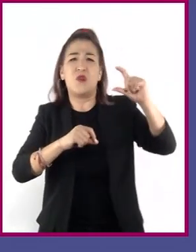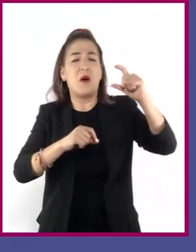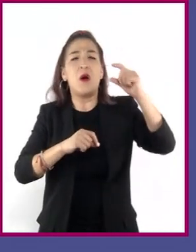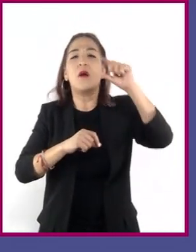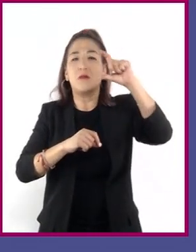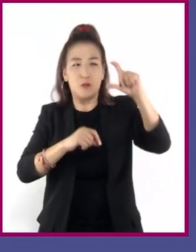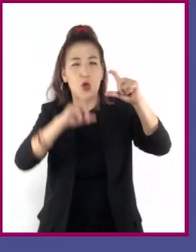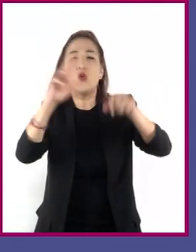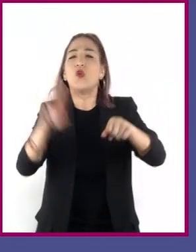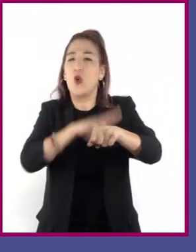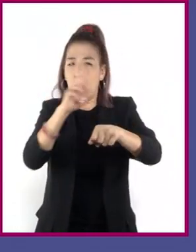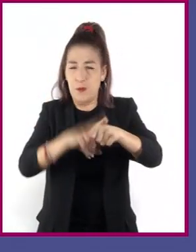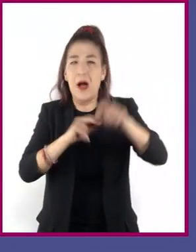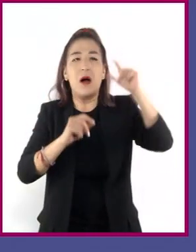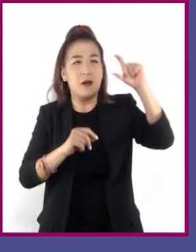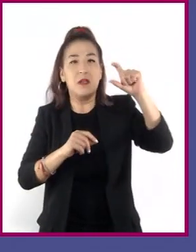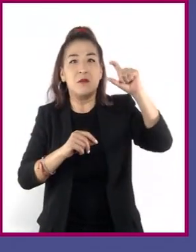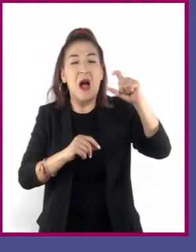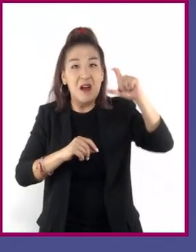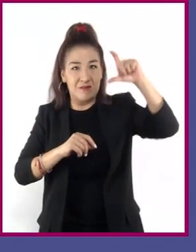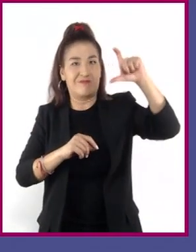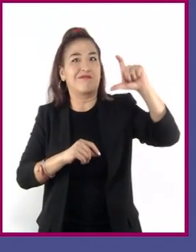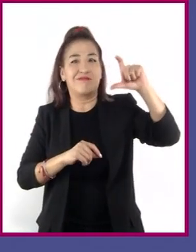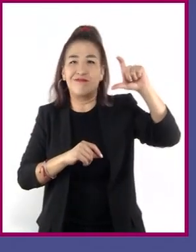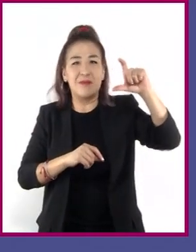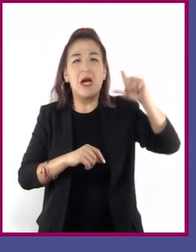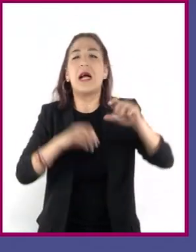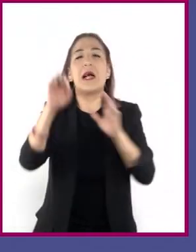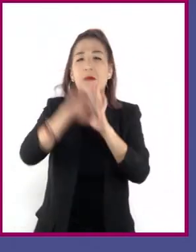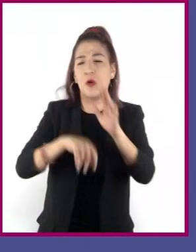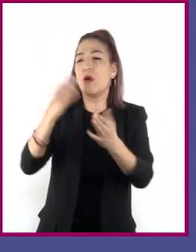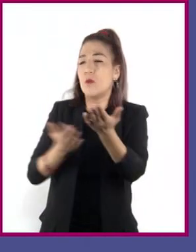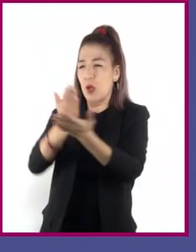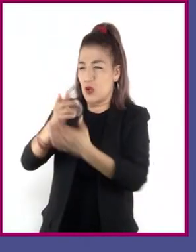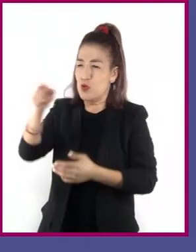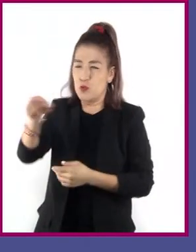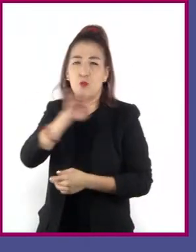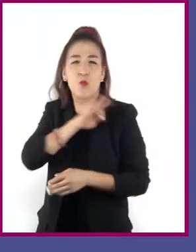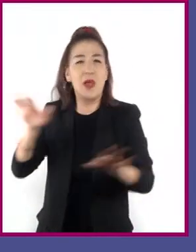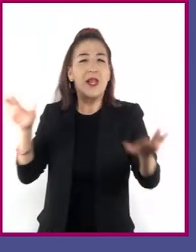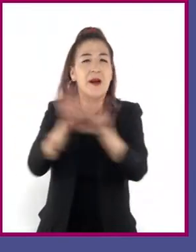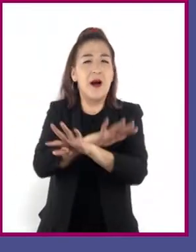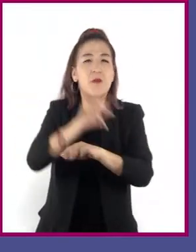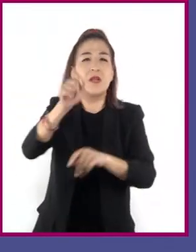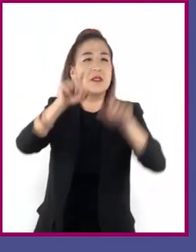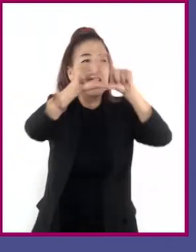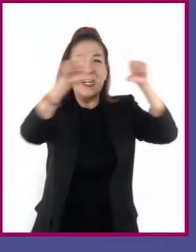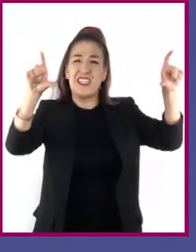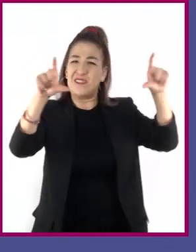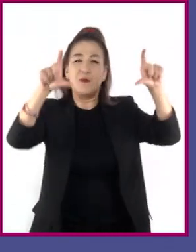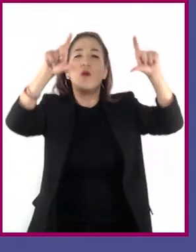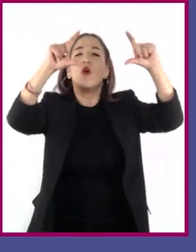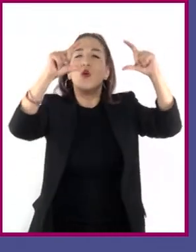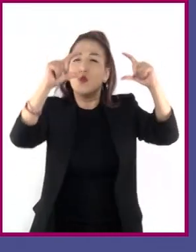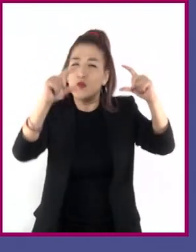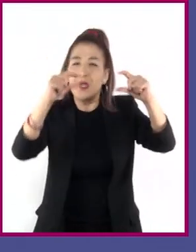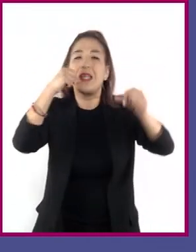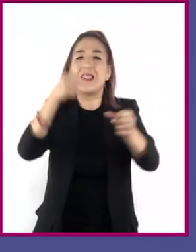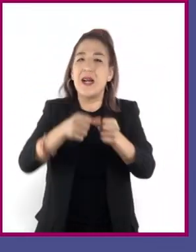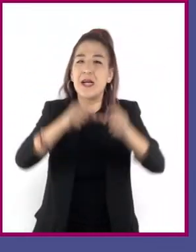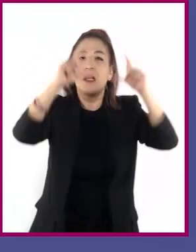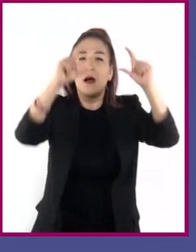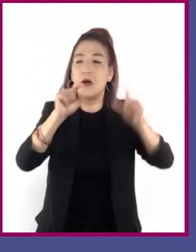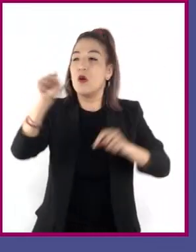les pide que si por favor ellos pueden evitar su cabeza o en su defecto ya uno tiene una propuesta de cabeza alterna claro